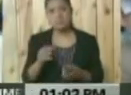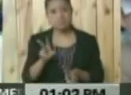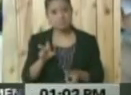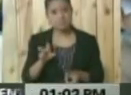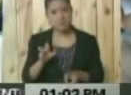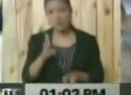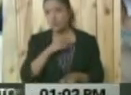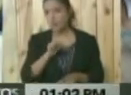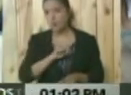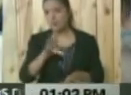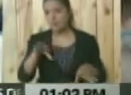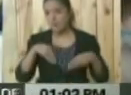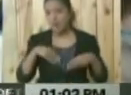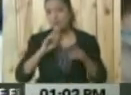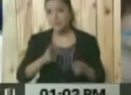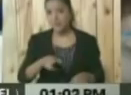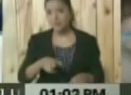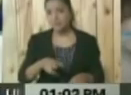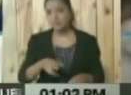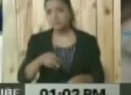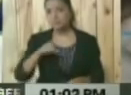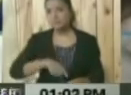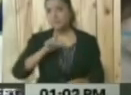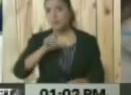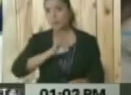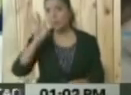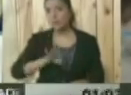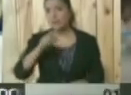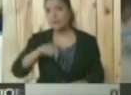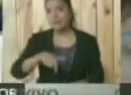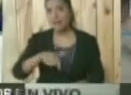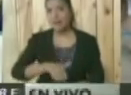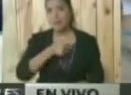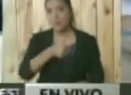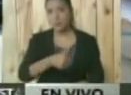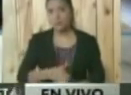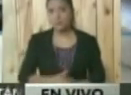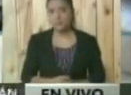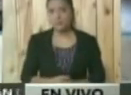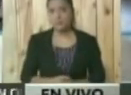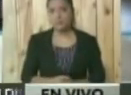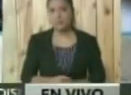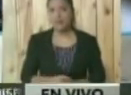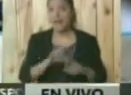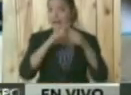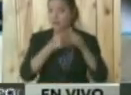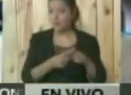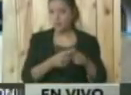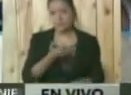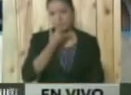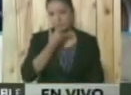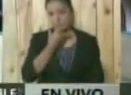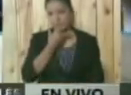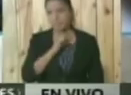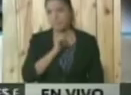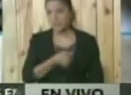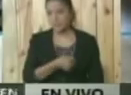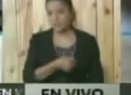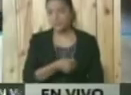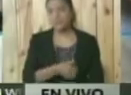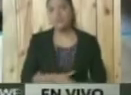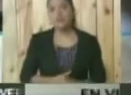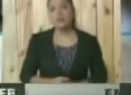pues no afectaba el resultado que era el requisito del 1% que requería la MUD. Mire, para empezar, el número es incorrecto, el número que usted está manejando.